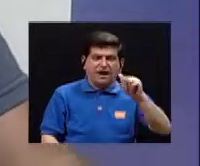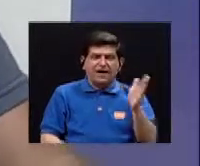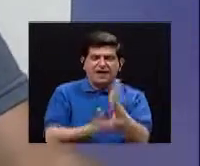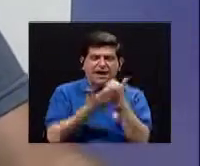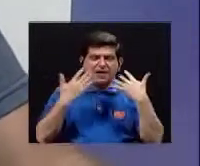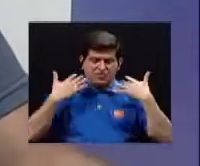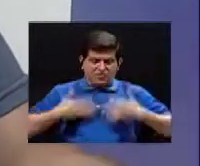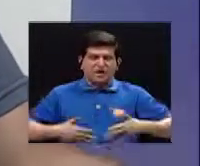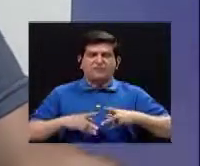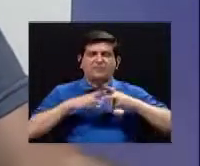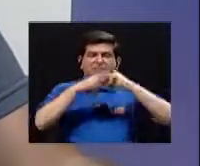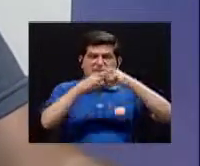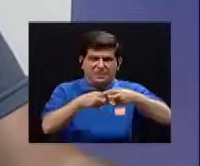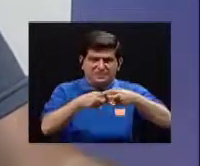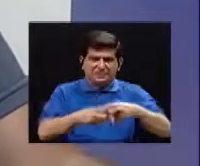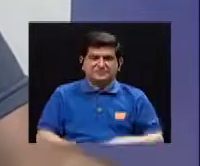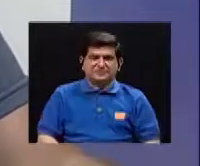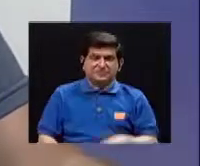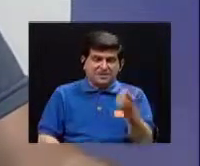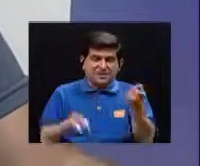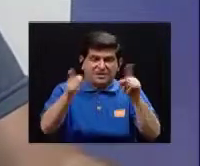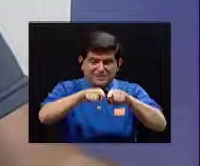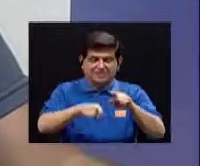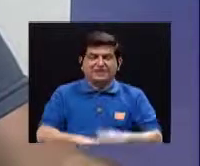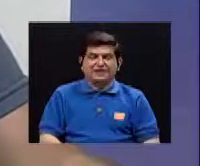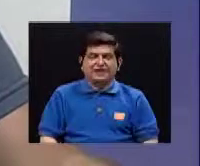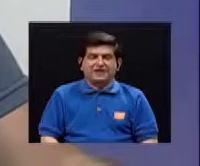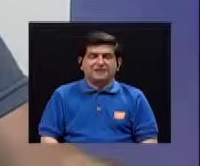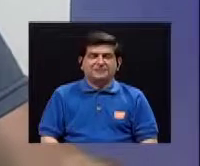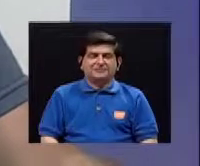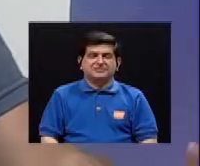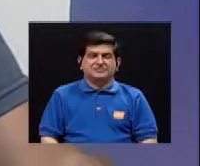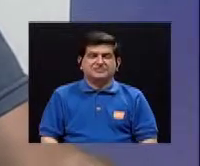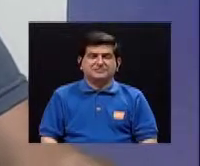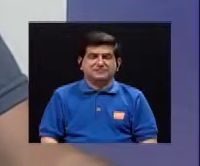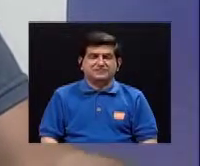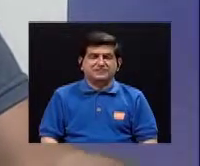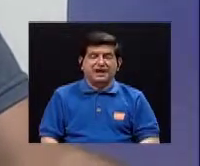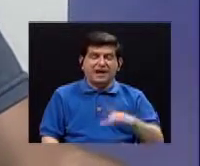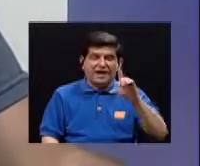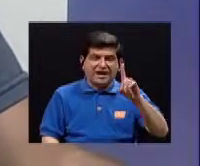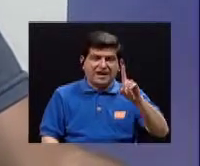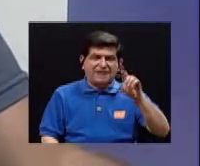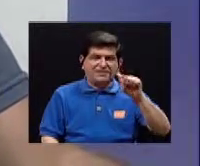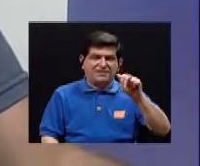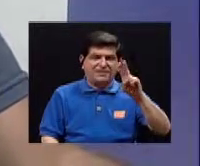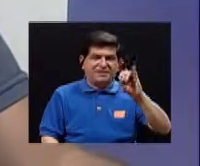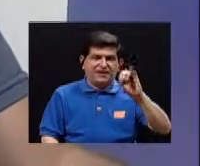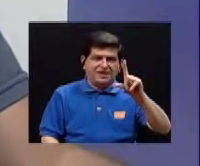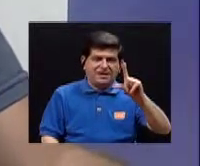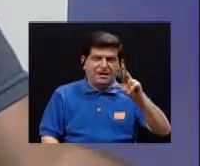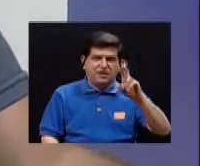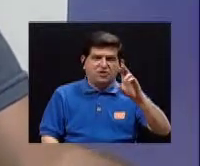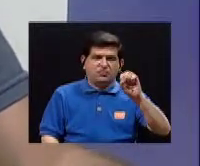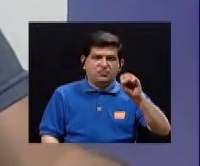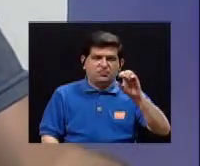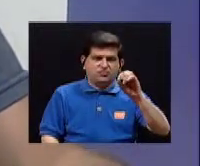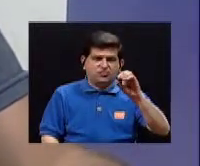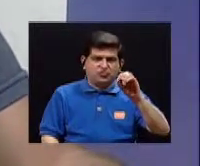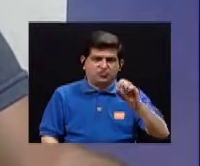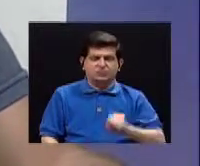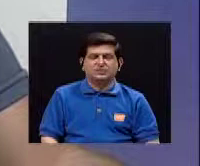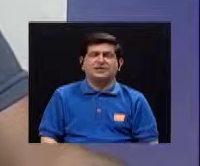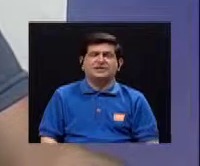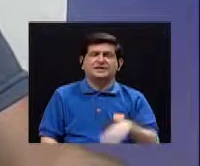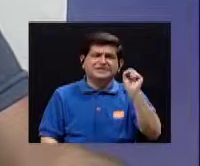ejemplo le prestó alguna ropa y que luego entonces es como vacilón